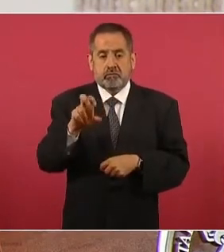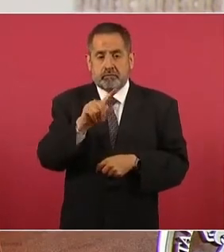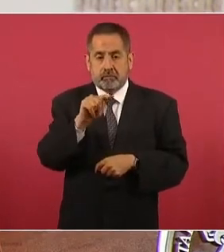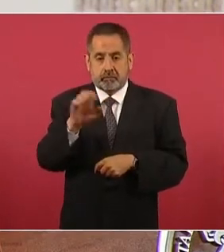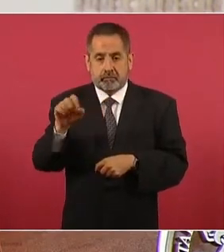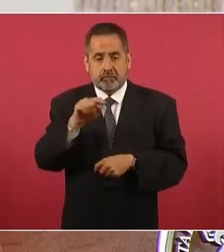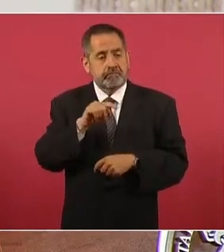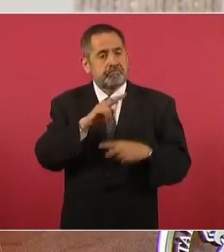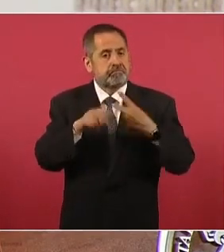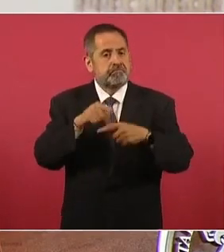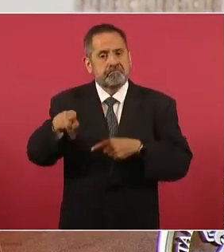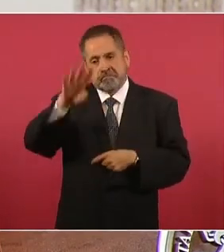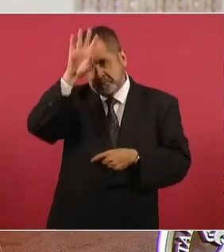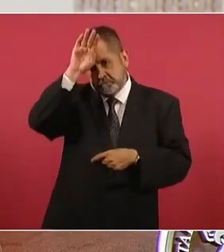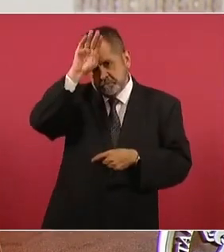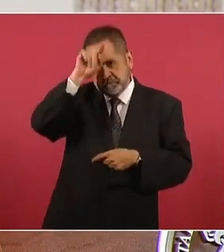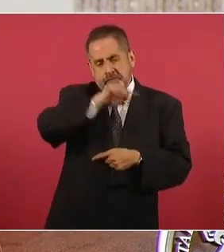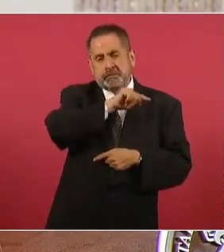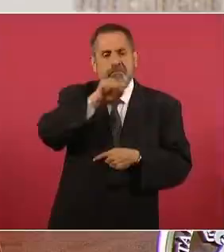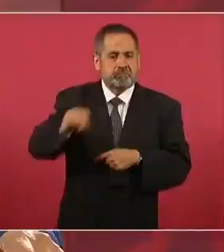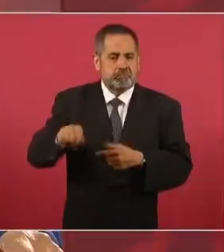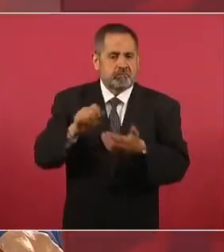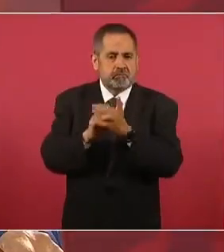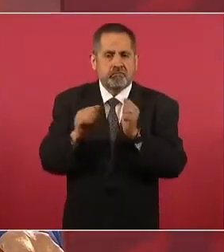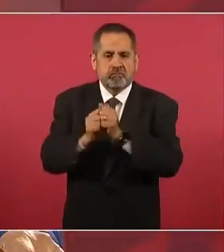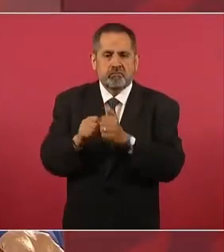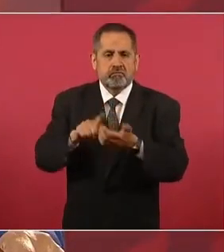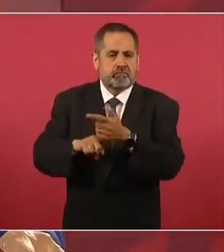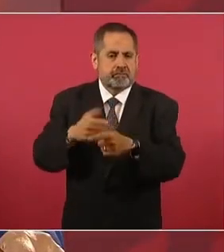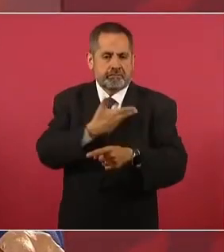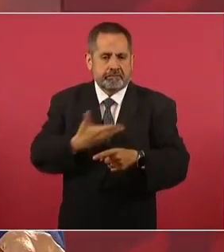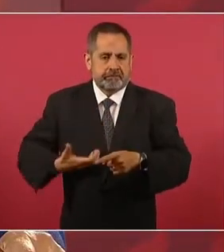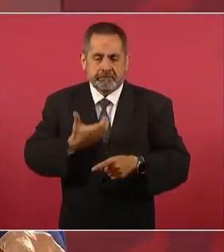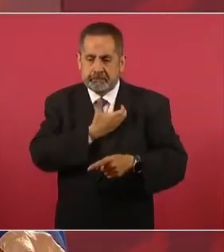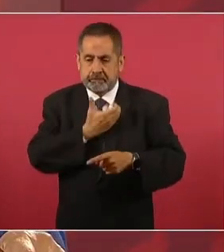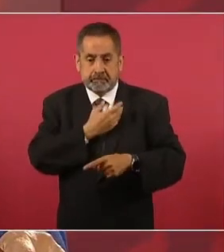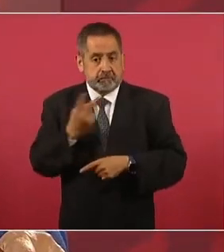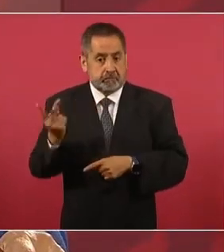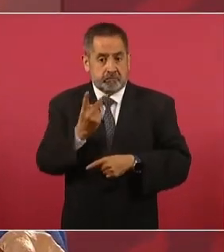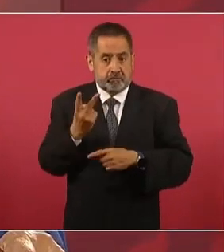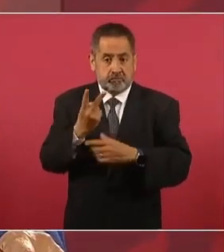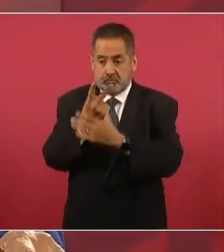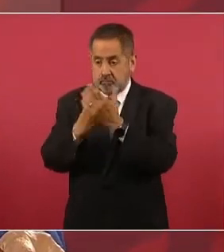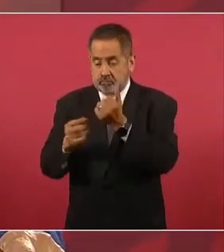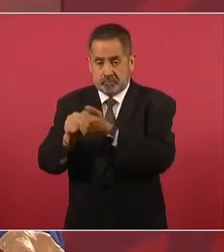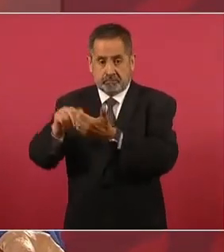a Monterrey y se reúne con Ávila Camacho y firman